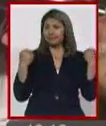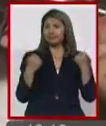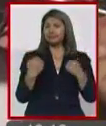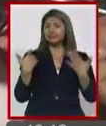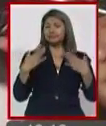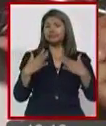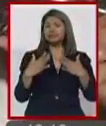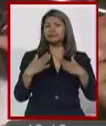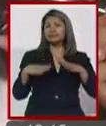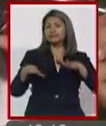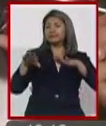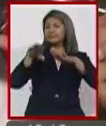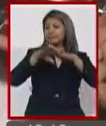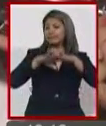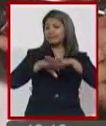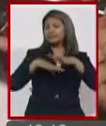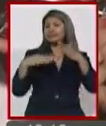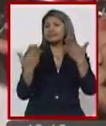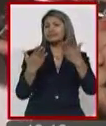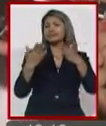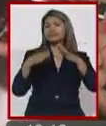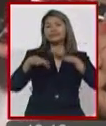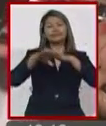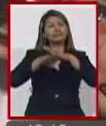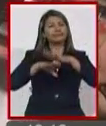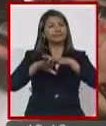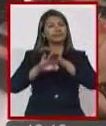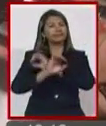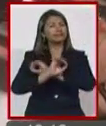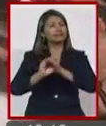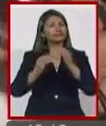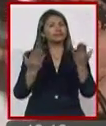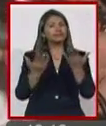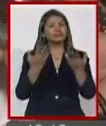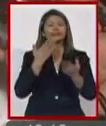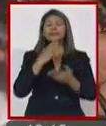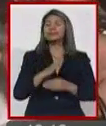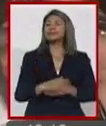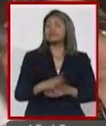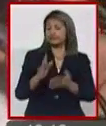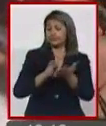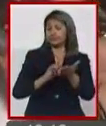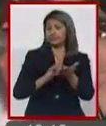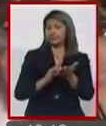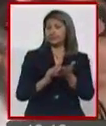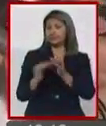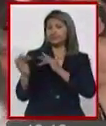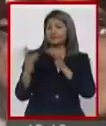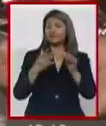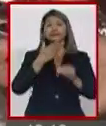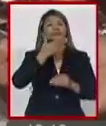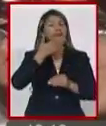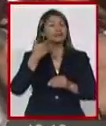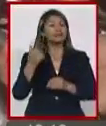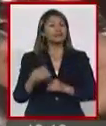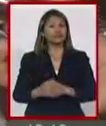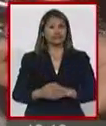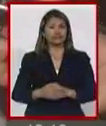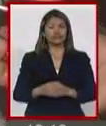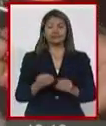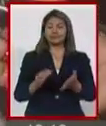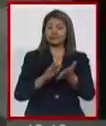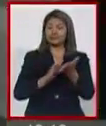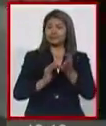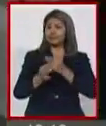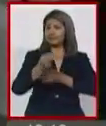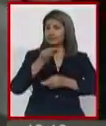tocó suelo, no hay más donde hundirnos, no hay más donde estar mal. Una medicina de guerra es mil veces a la medicina que estamos